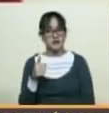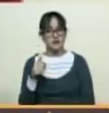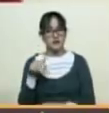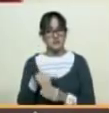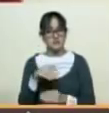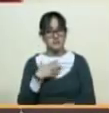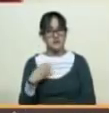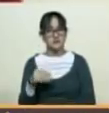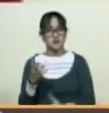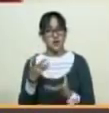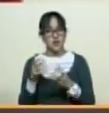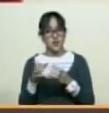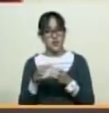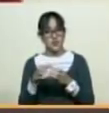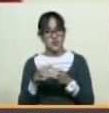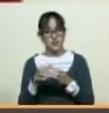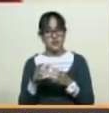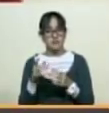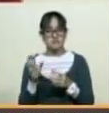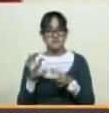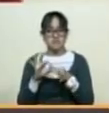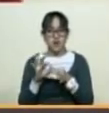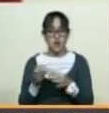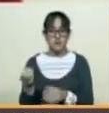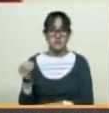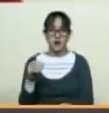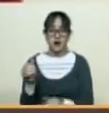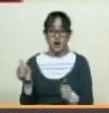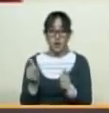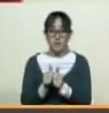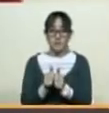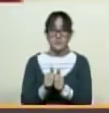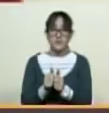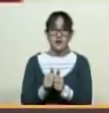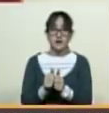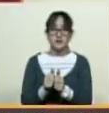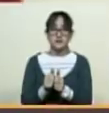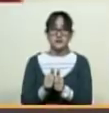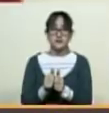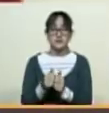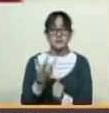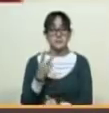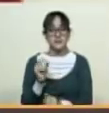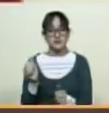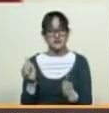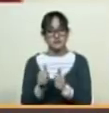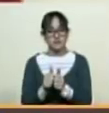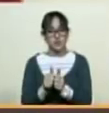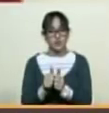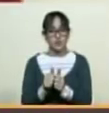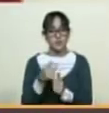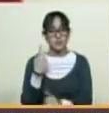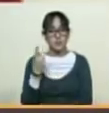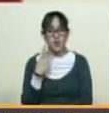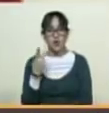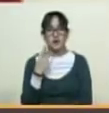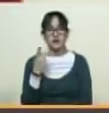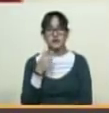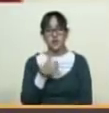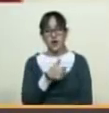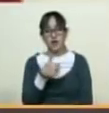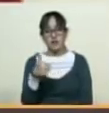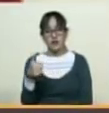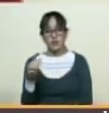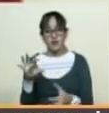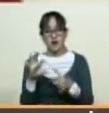sus organizaciones y sus aliados que lo están acompañando van a tener 20 acompañantes políticos por cada una